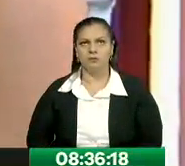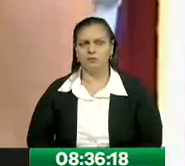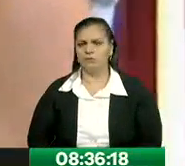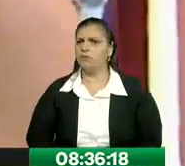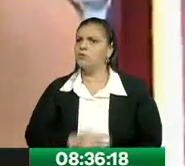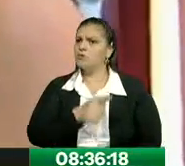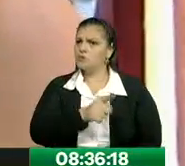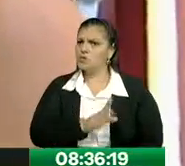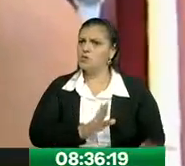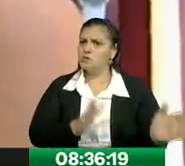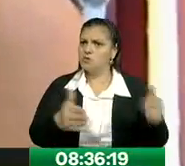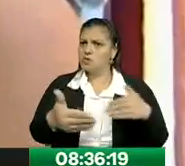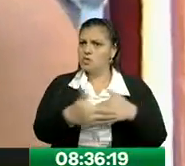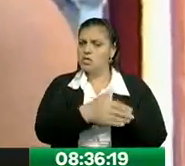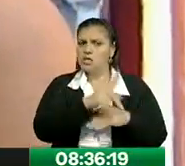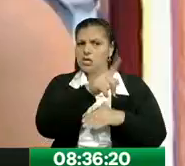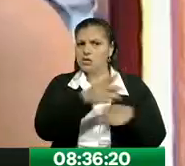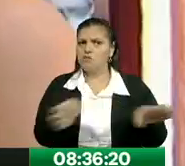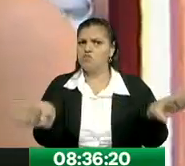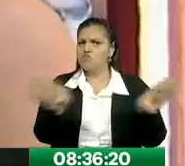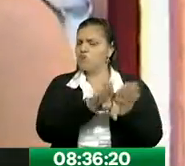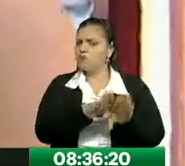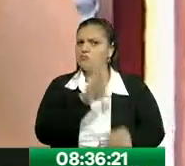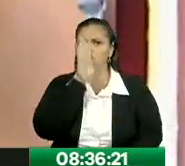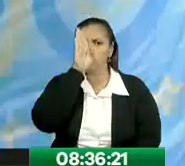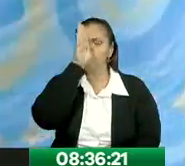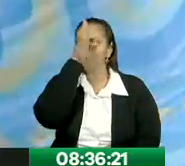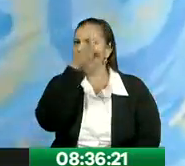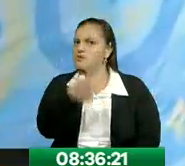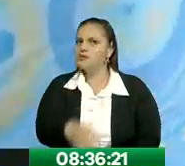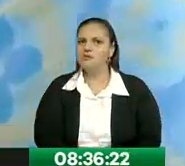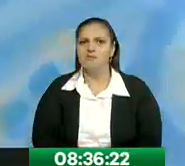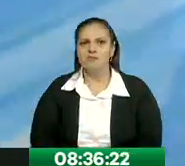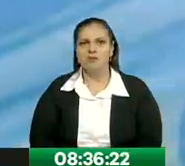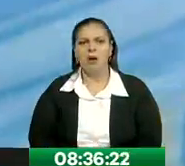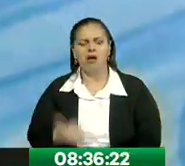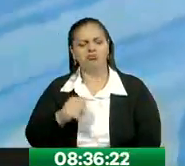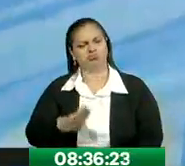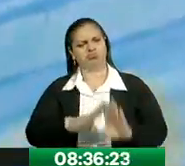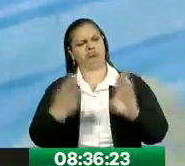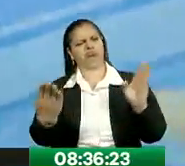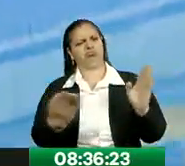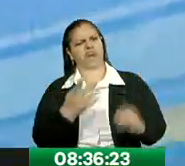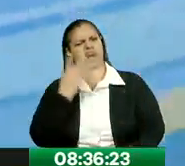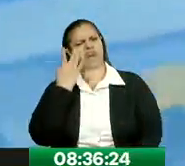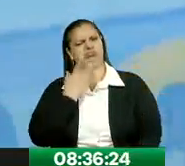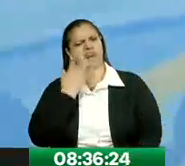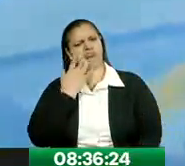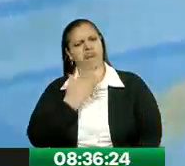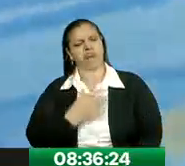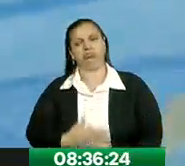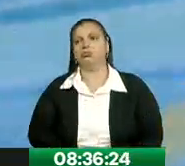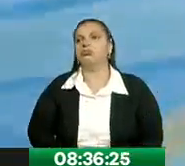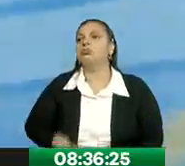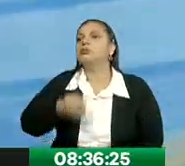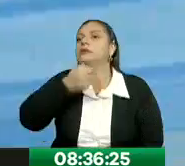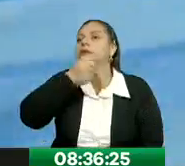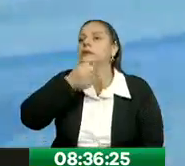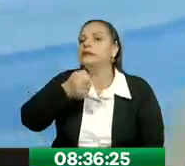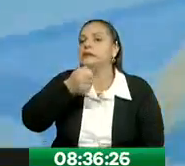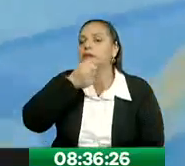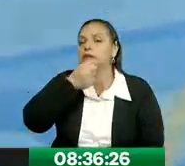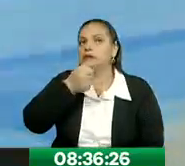cierran, siempre la puerta está cerrada, en el día que se la dejan así abierta. Pese a que no hubo declaraciones a la prensa, los miembros de la